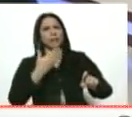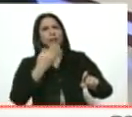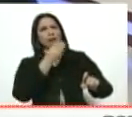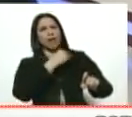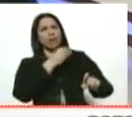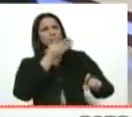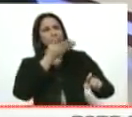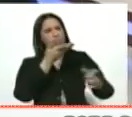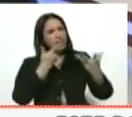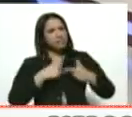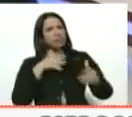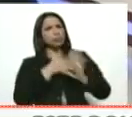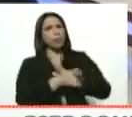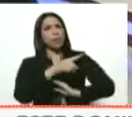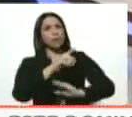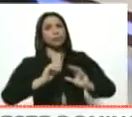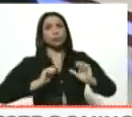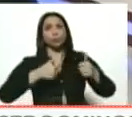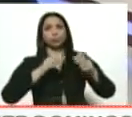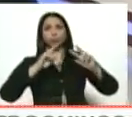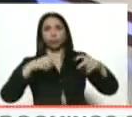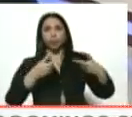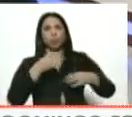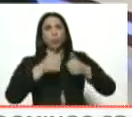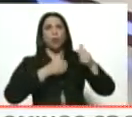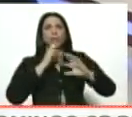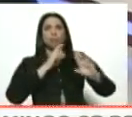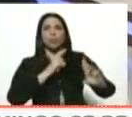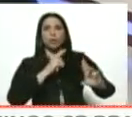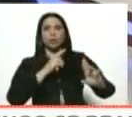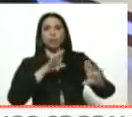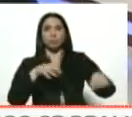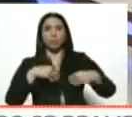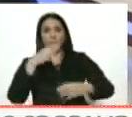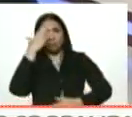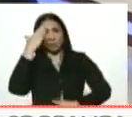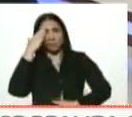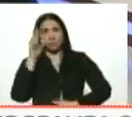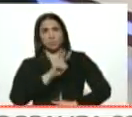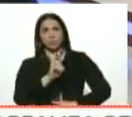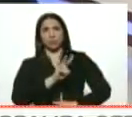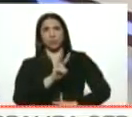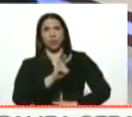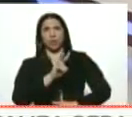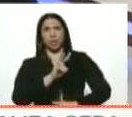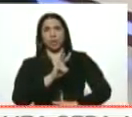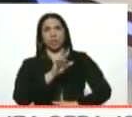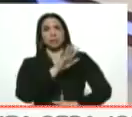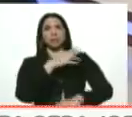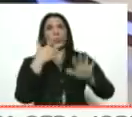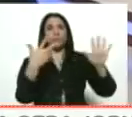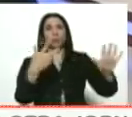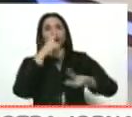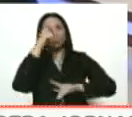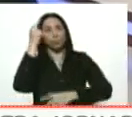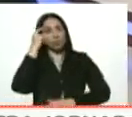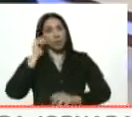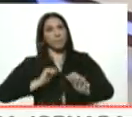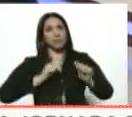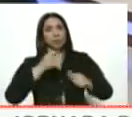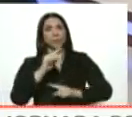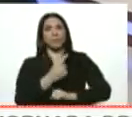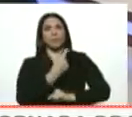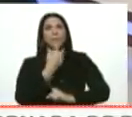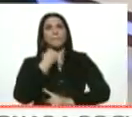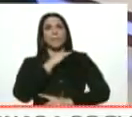acerca de lo que va a ser ese emprendimiento y qué resultado va a tener, tomando en cuenta de que Venezuela en estos 58 días desde que comenzó el primer caso